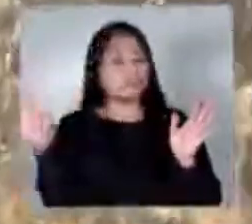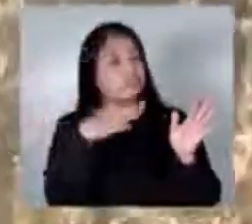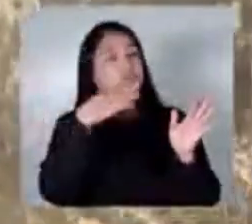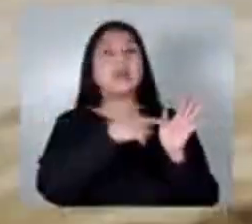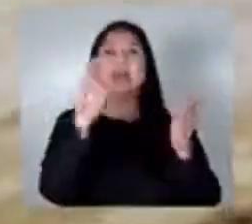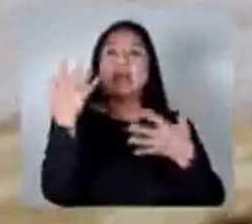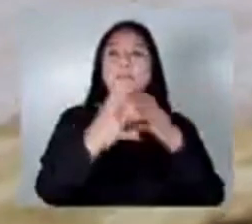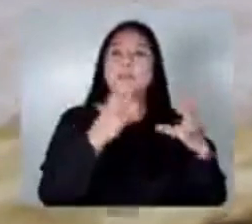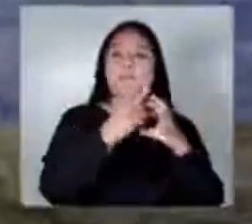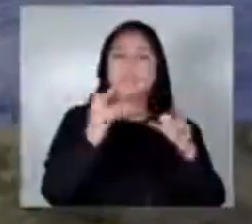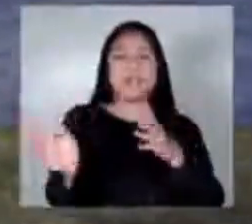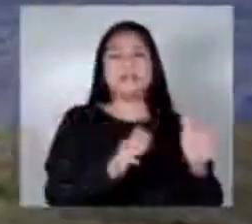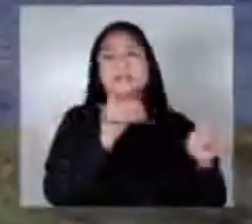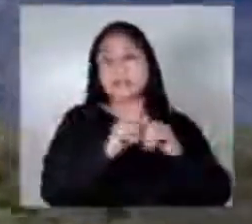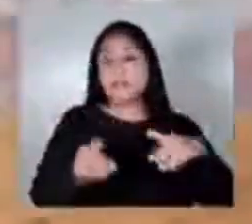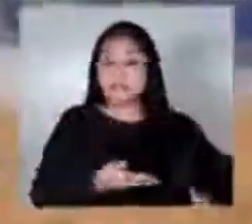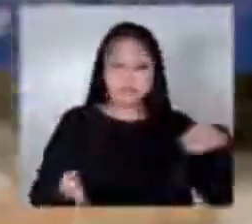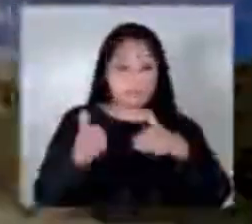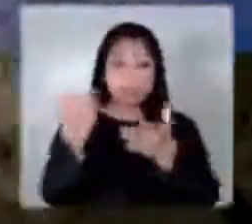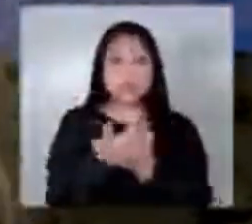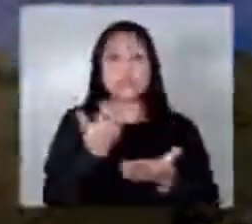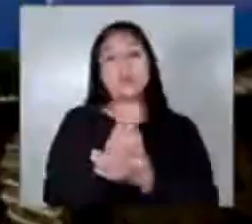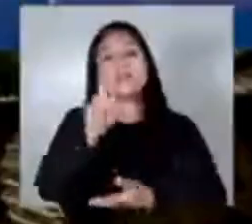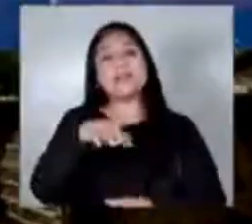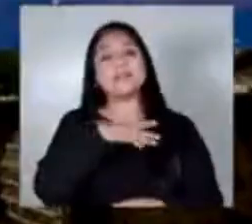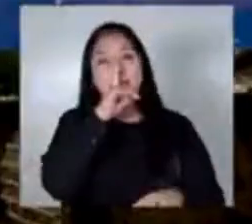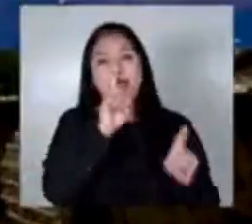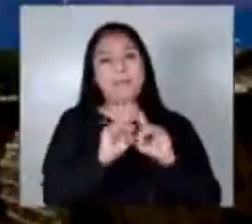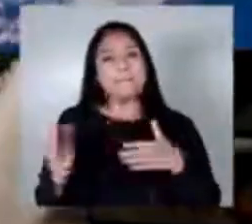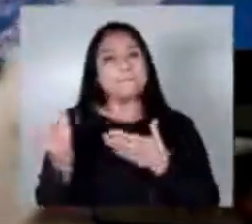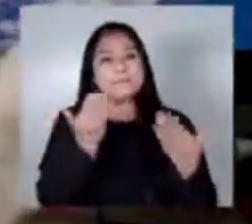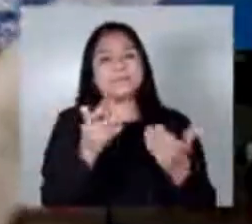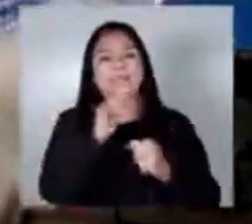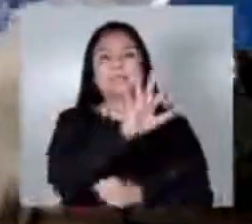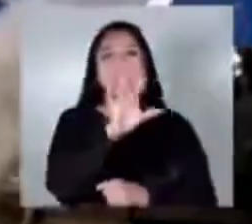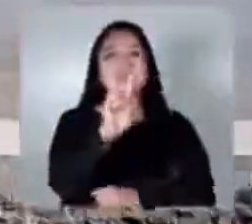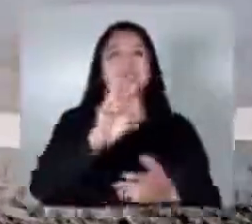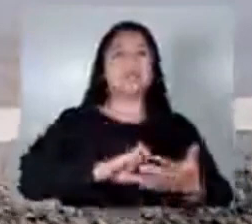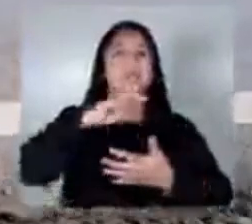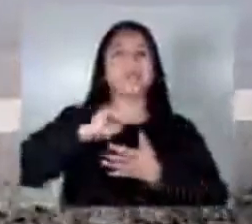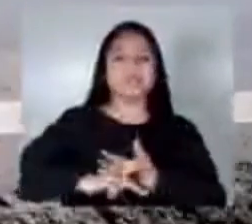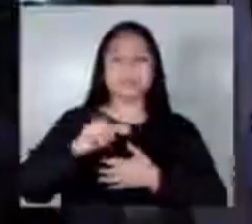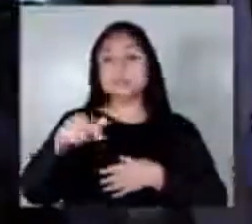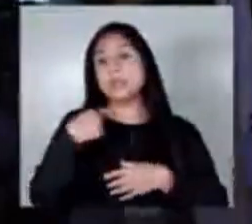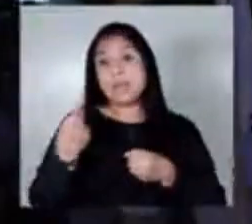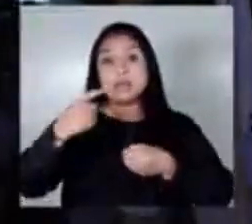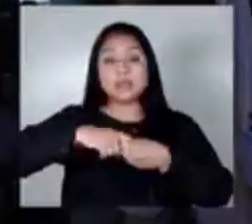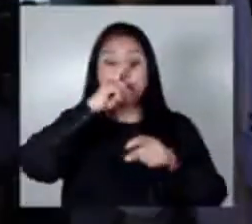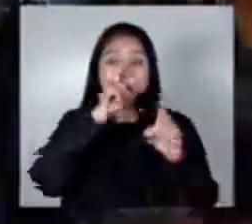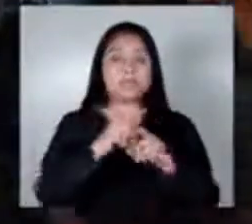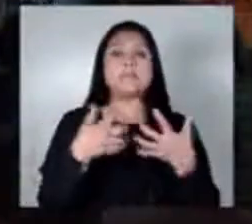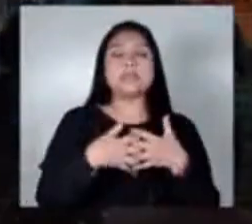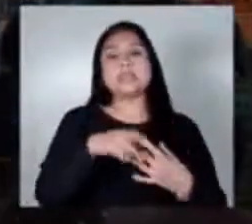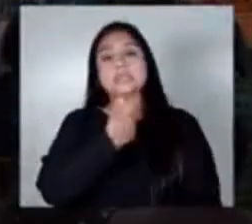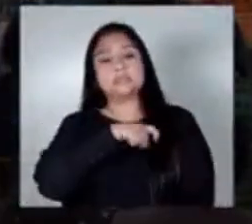clase mundial y en infraestructura vial y económica pone a disposición de los inversionistas 52 proyectos. Participaron